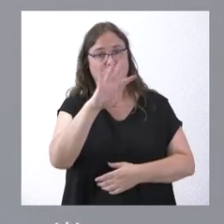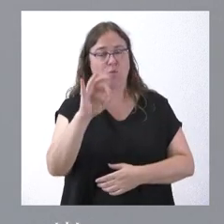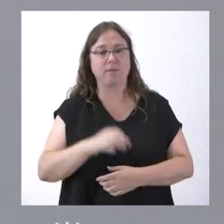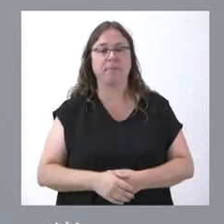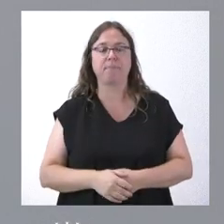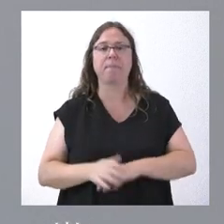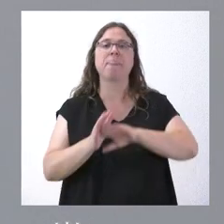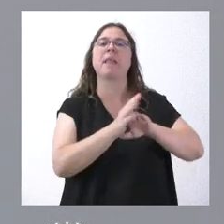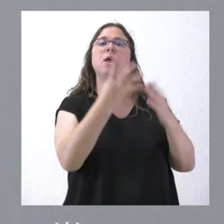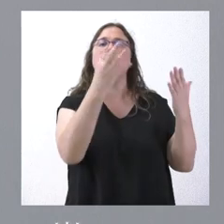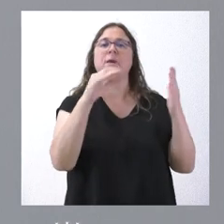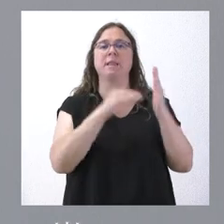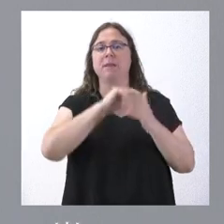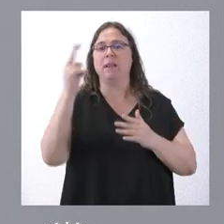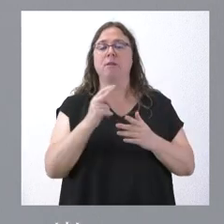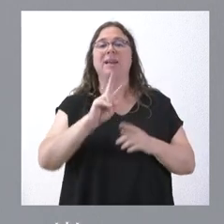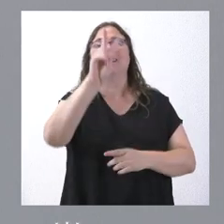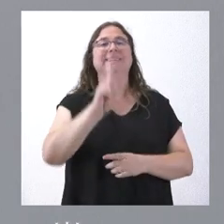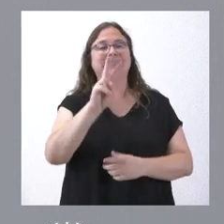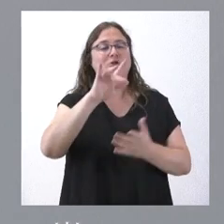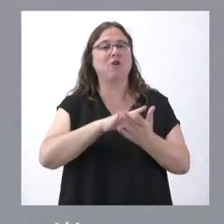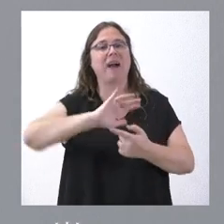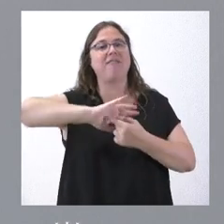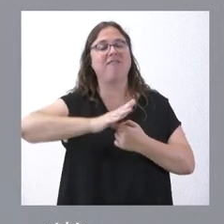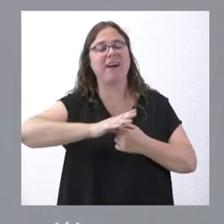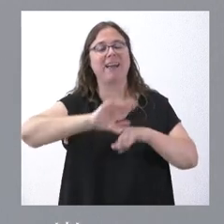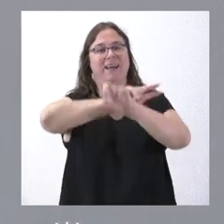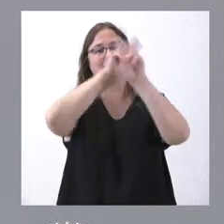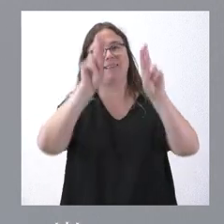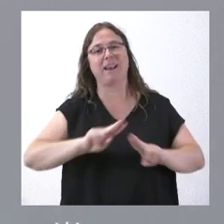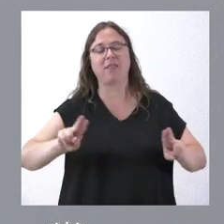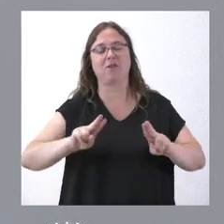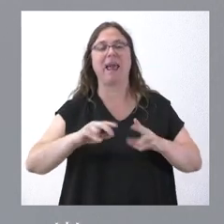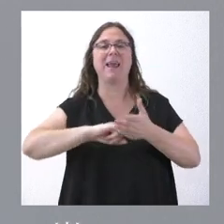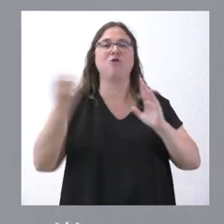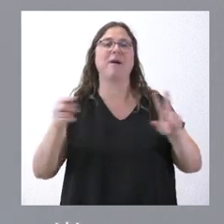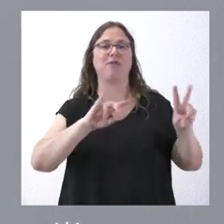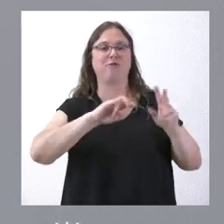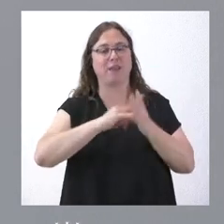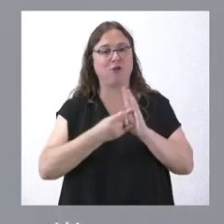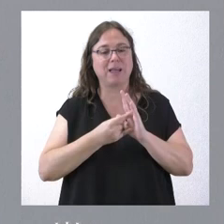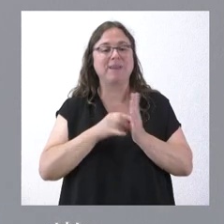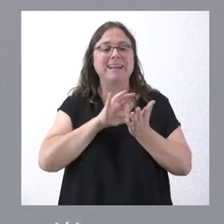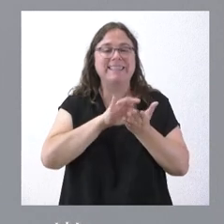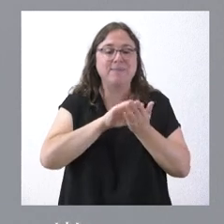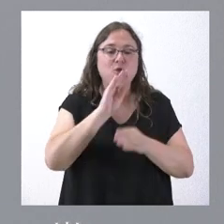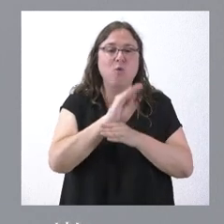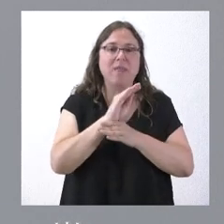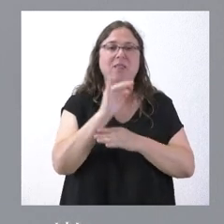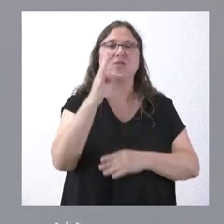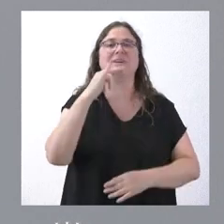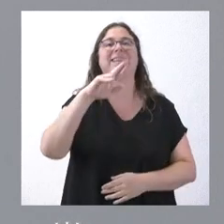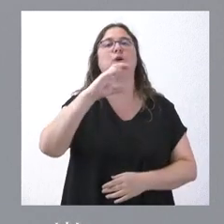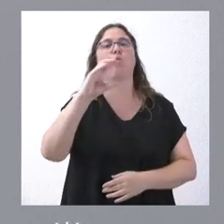euros para la segunda edición de la Feria Internacional de Innovación y Tecnología al servicio de los cuidados FITECU. Es